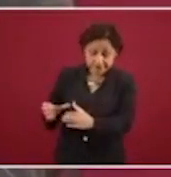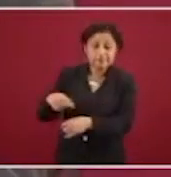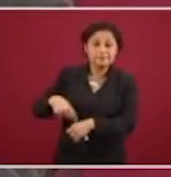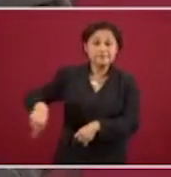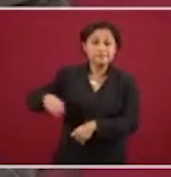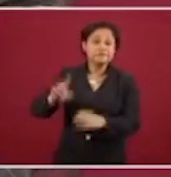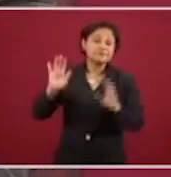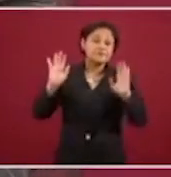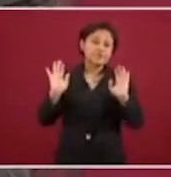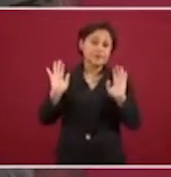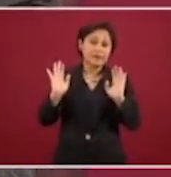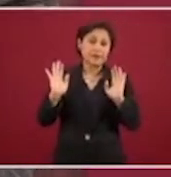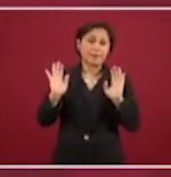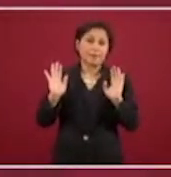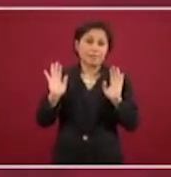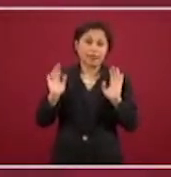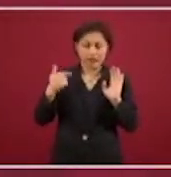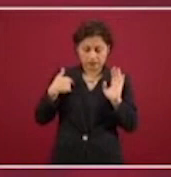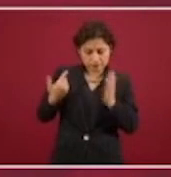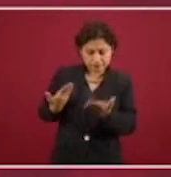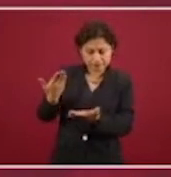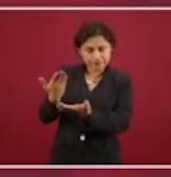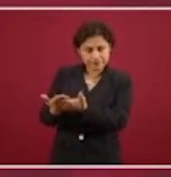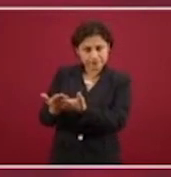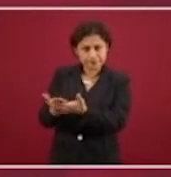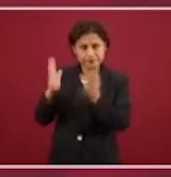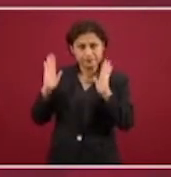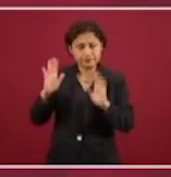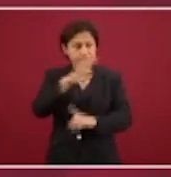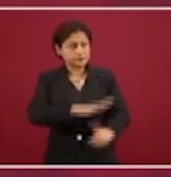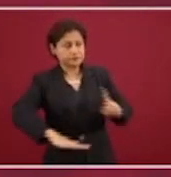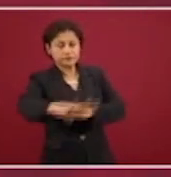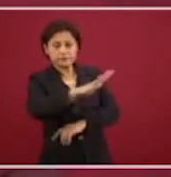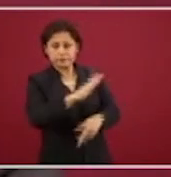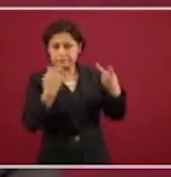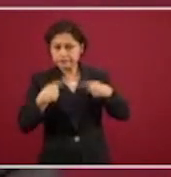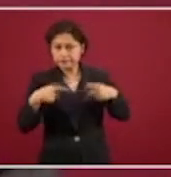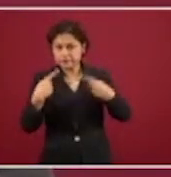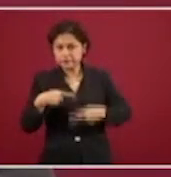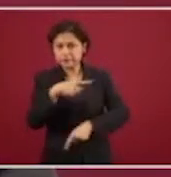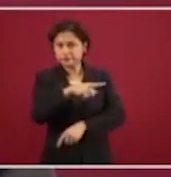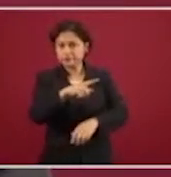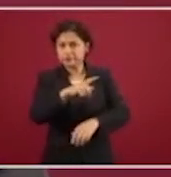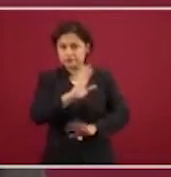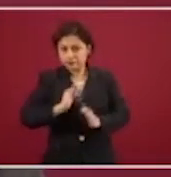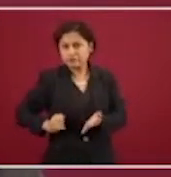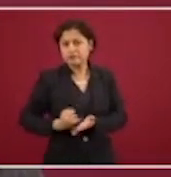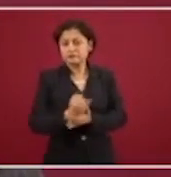para que sea el pueblo, de manera pacífica, el que